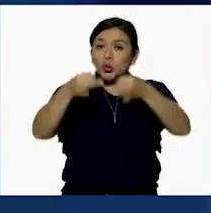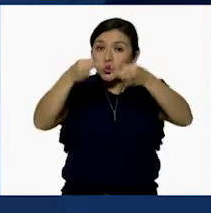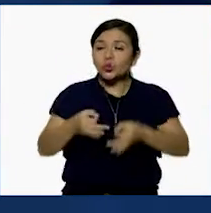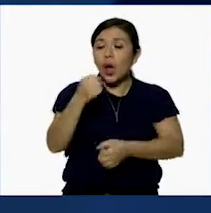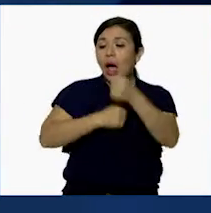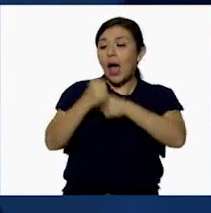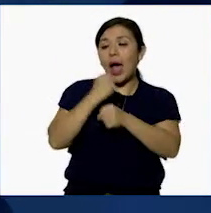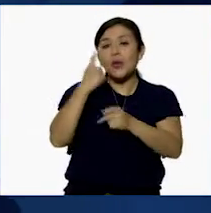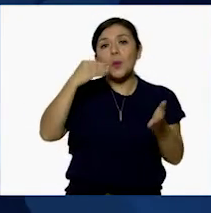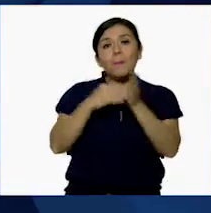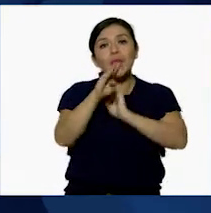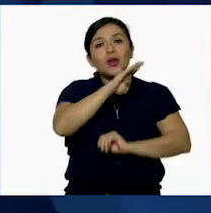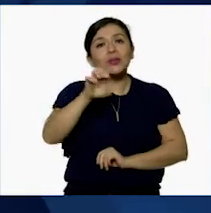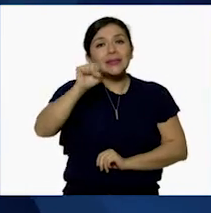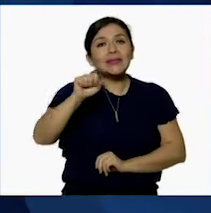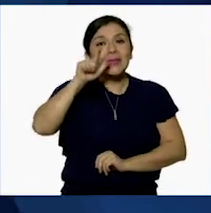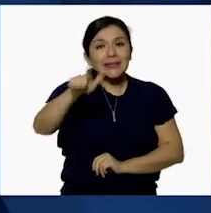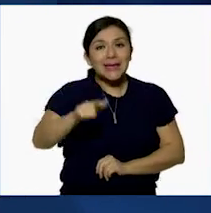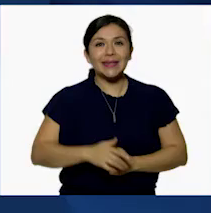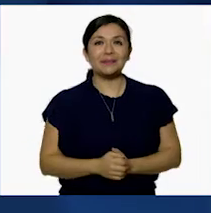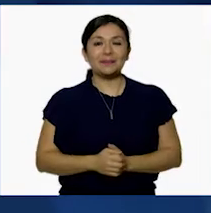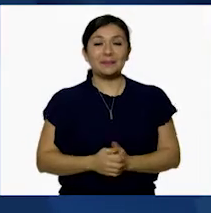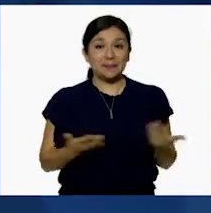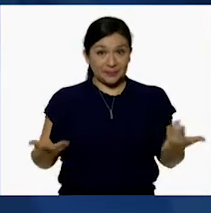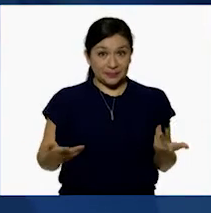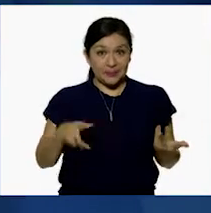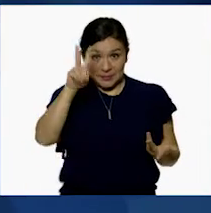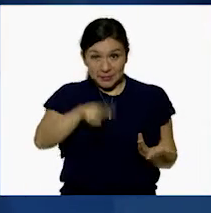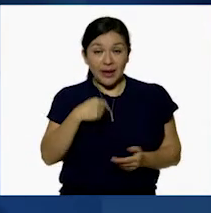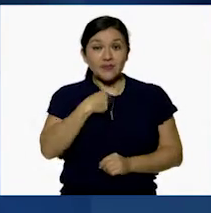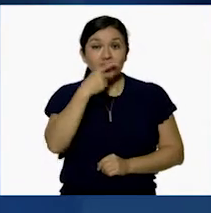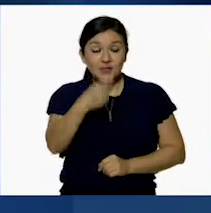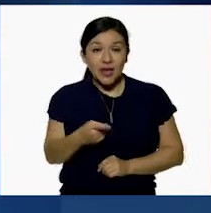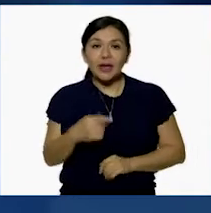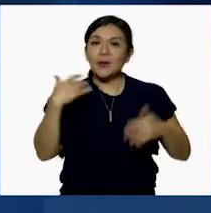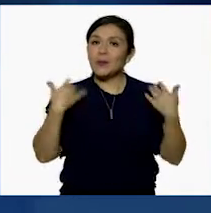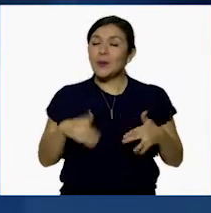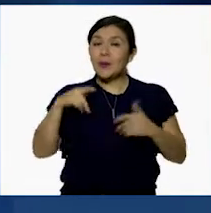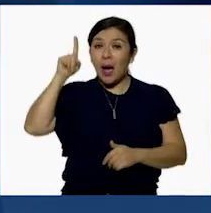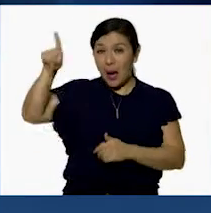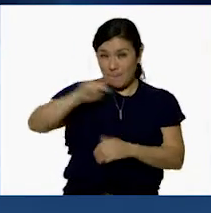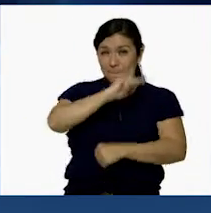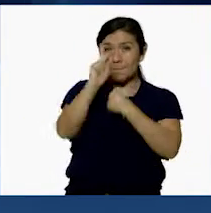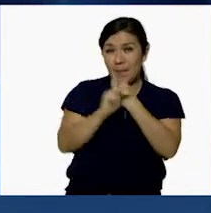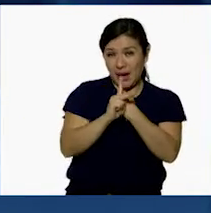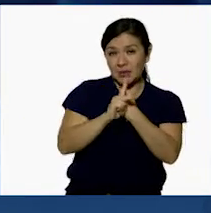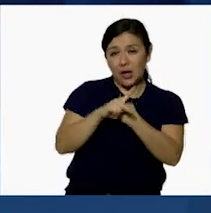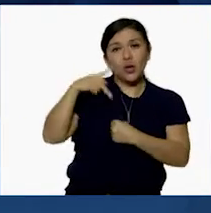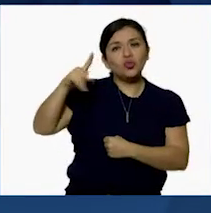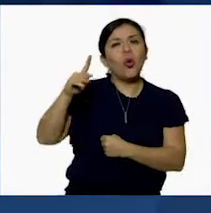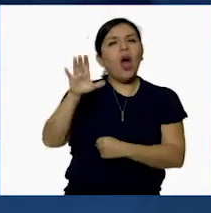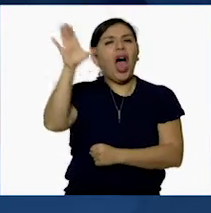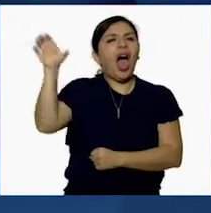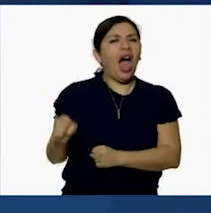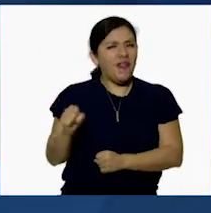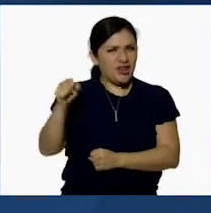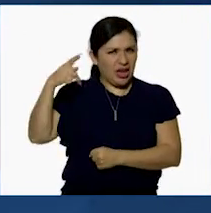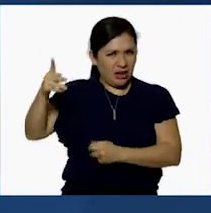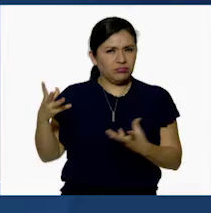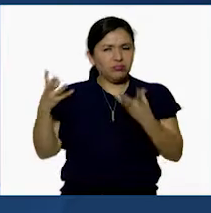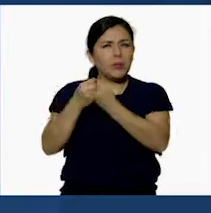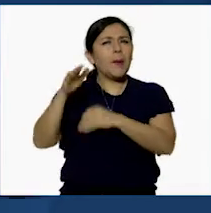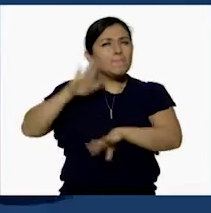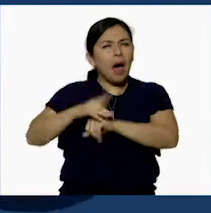en 1967. No sobra decir, por un lado, que Marruecos es un país africano en el que la